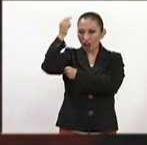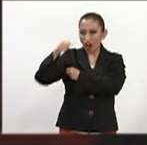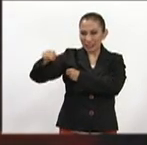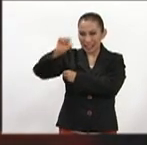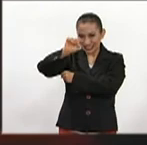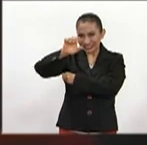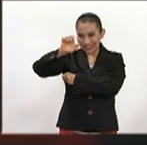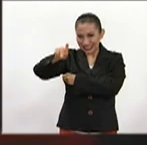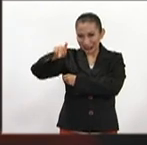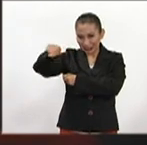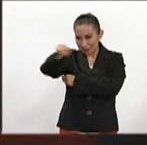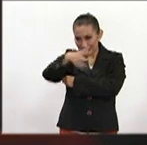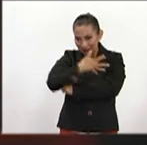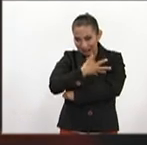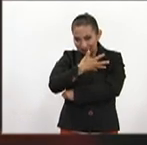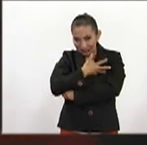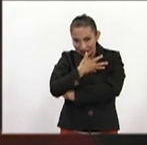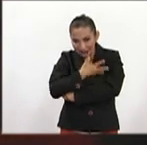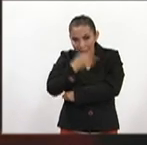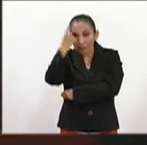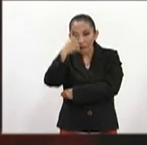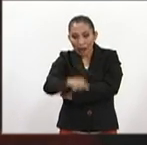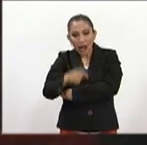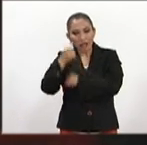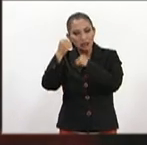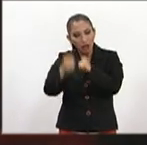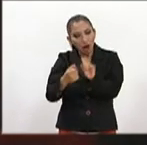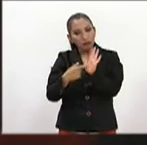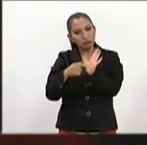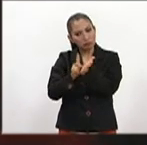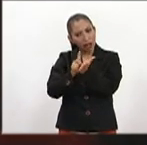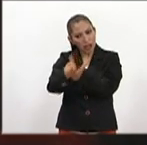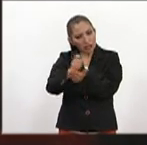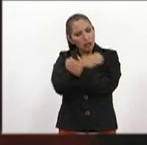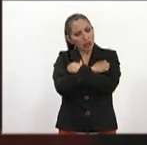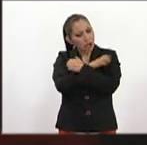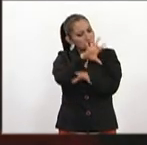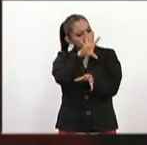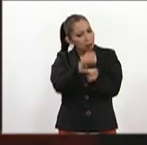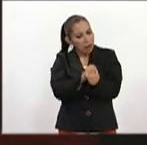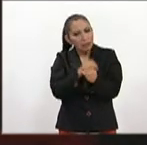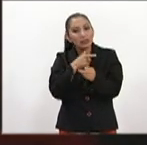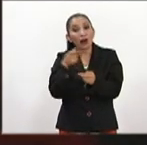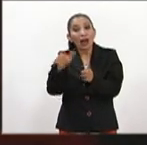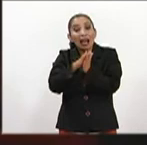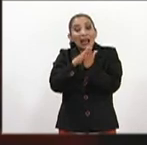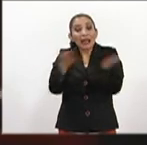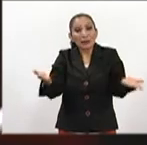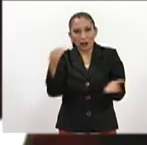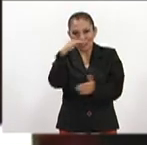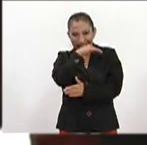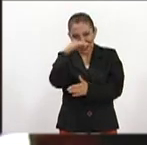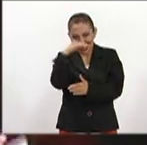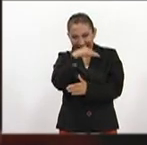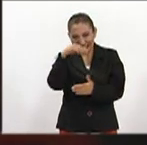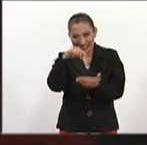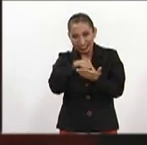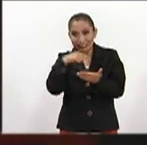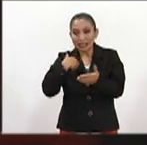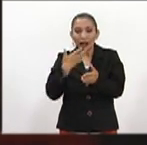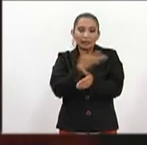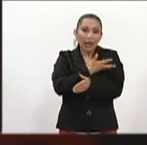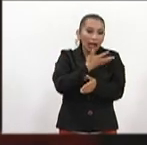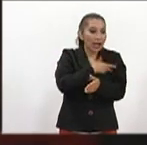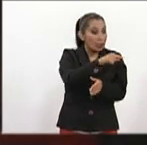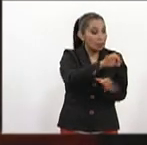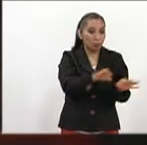la Secretaría de Educación Pública para asegurar el derecho a la educación, en las que los libros de texto gratuito han